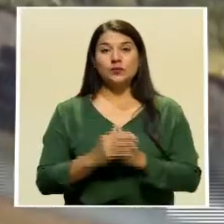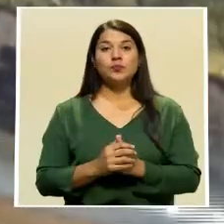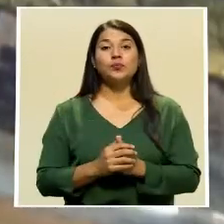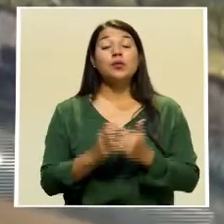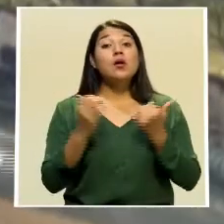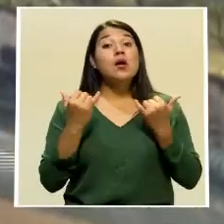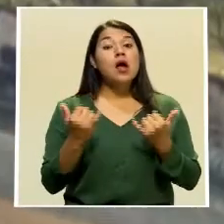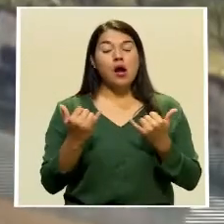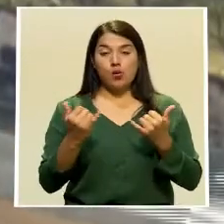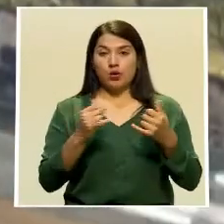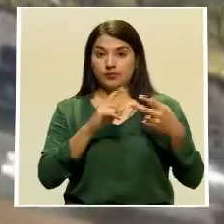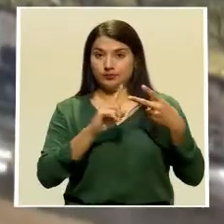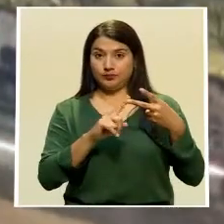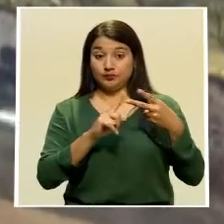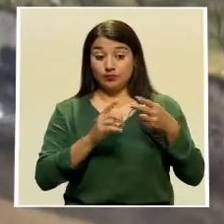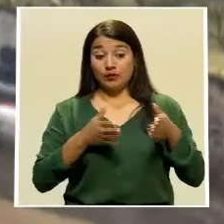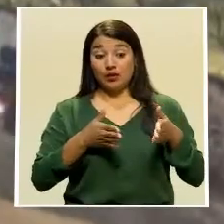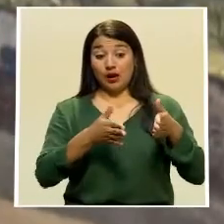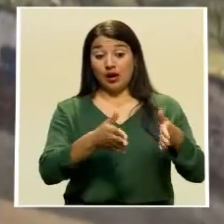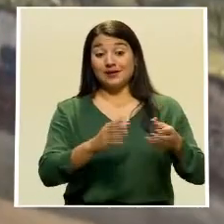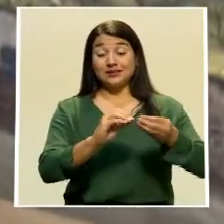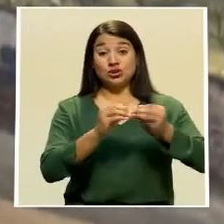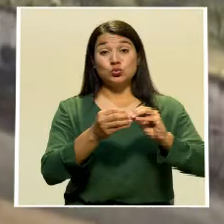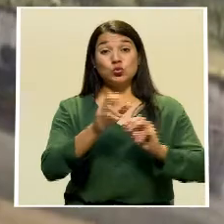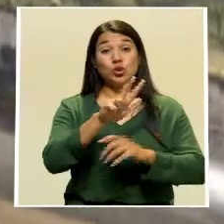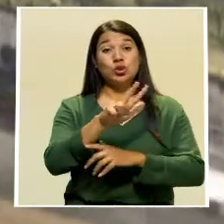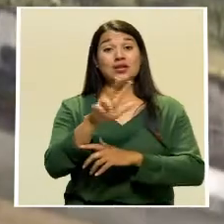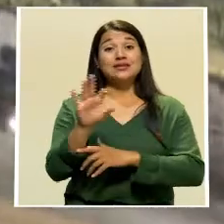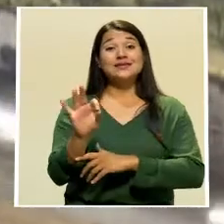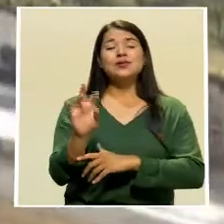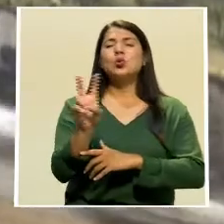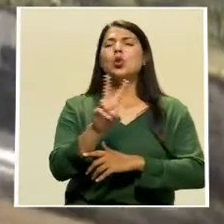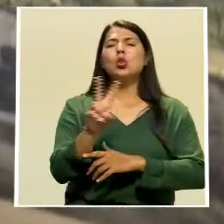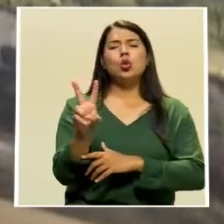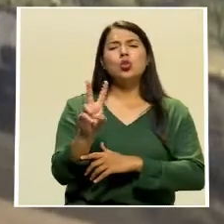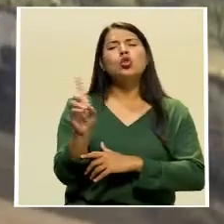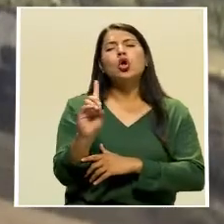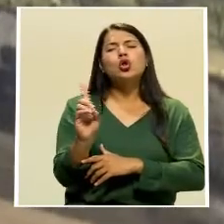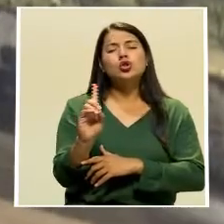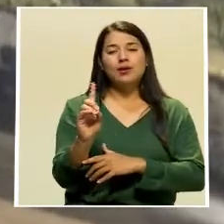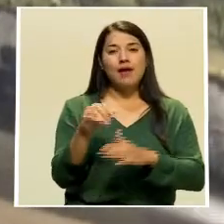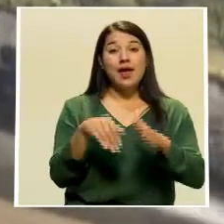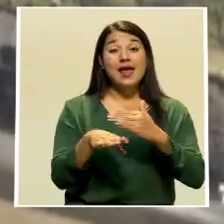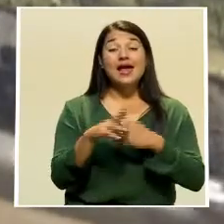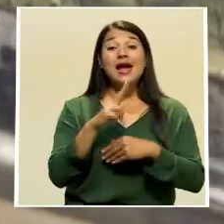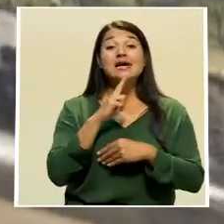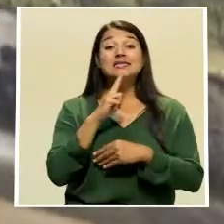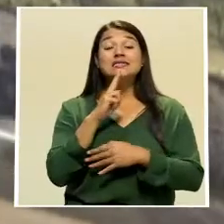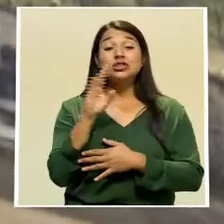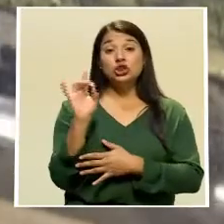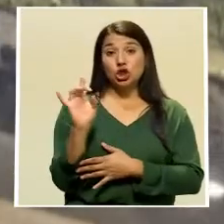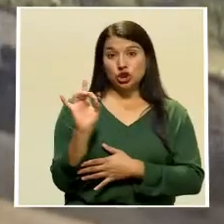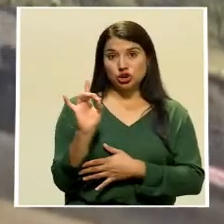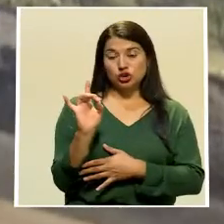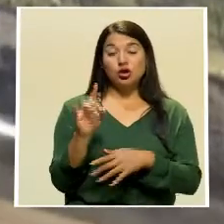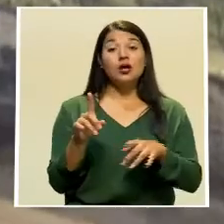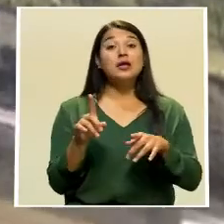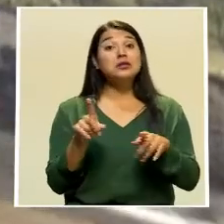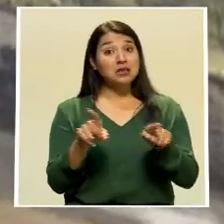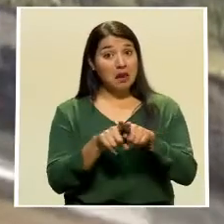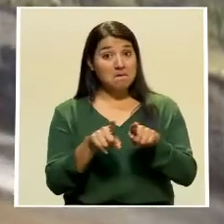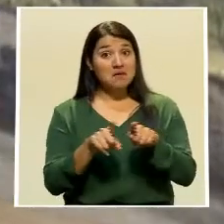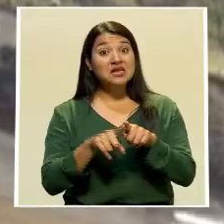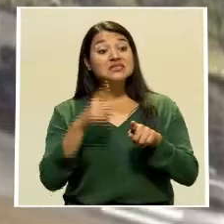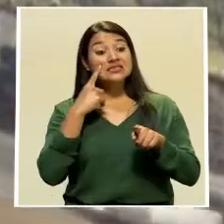movemos ahora a la Ruta 39, en el sector de Los Atillos, en Atillo 8. También el tránsito se